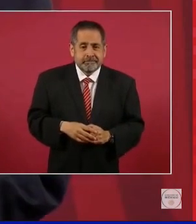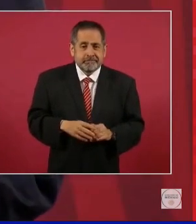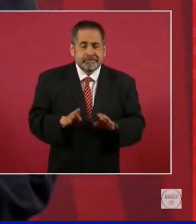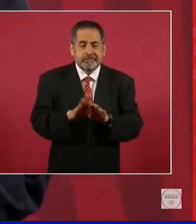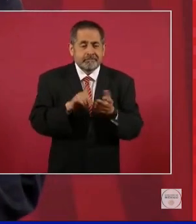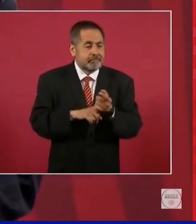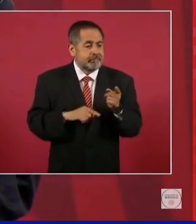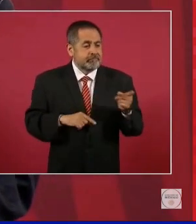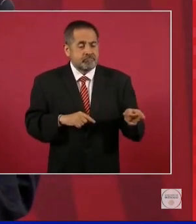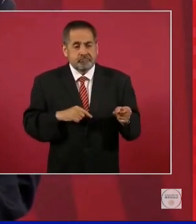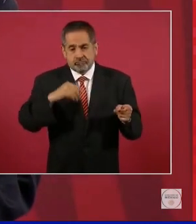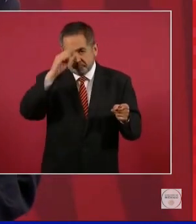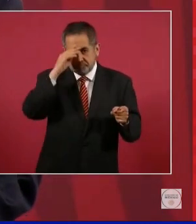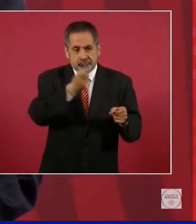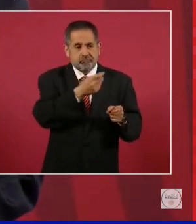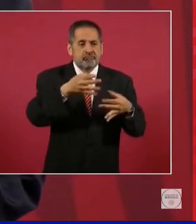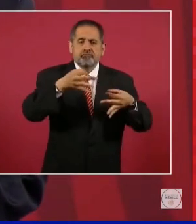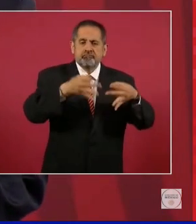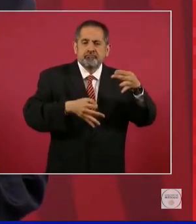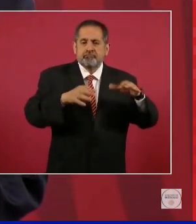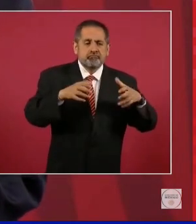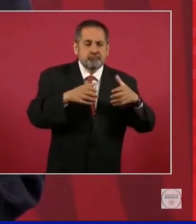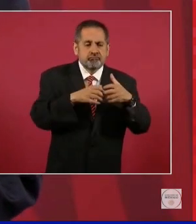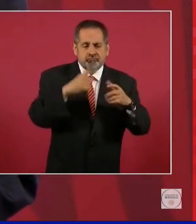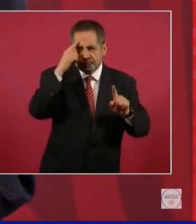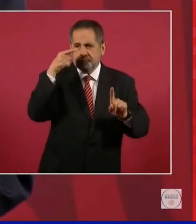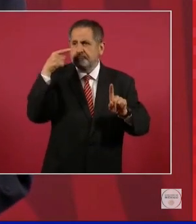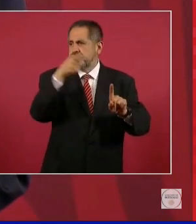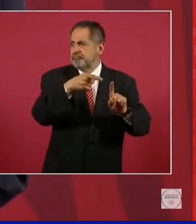crearon o juzgados que se crearon con ese propósito